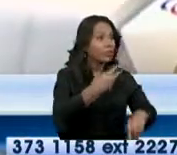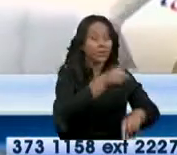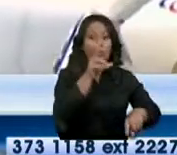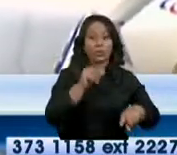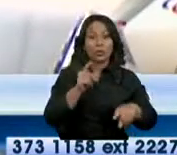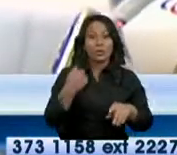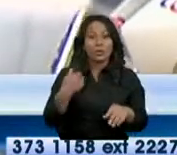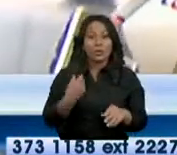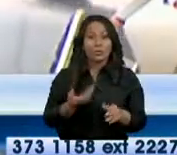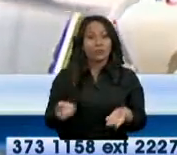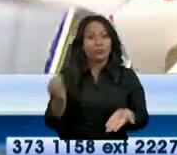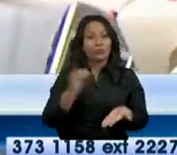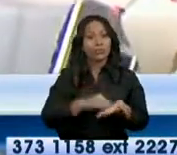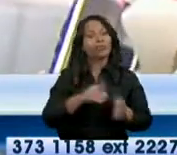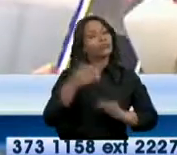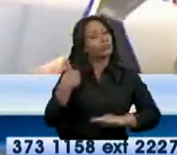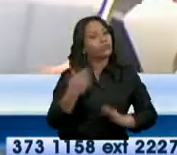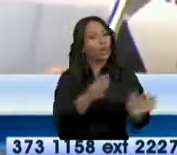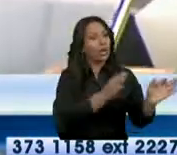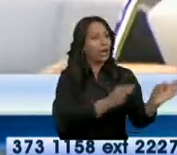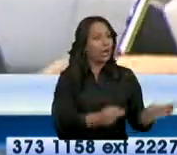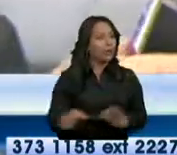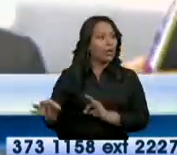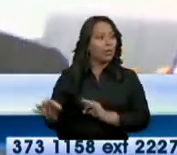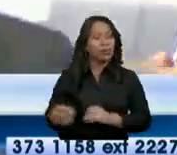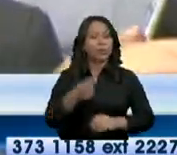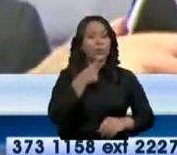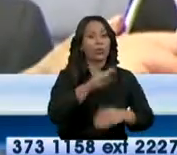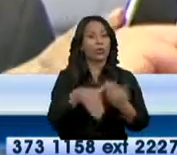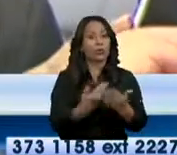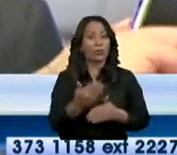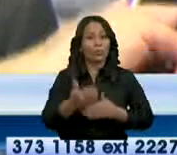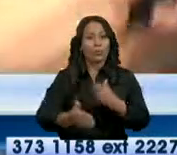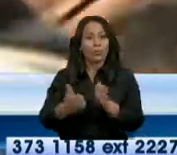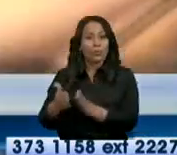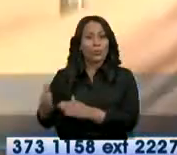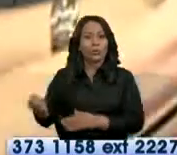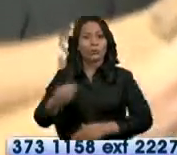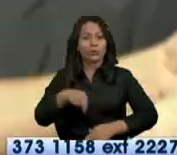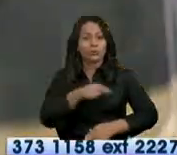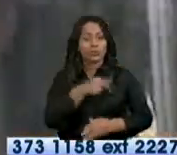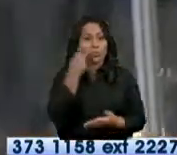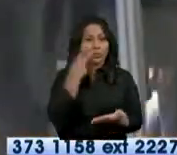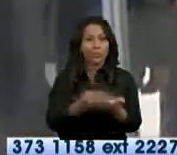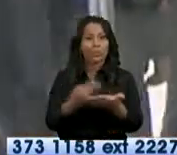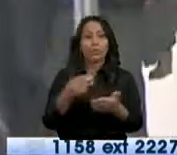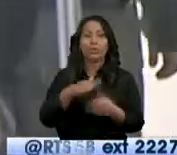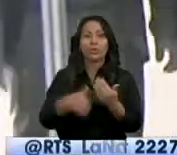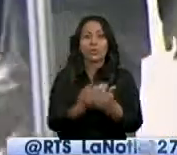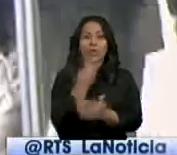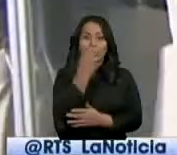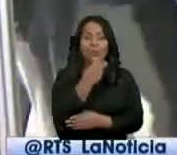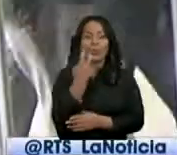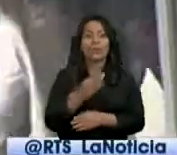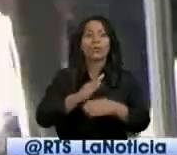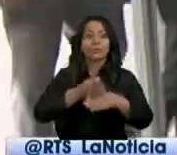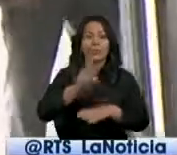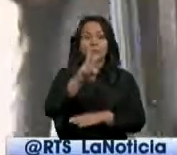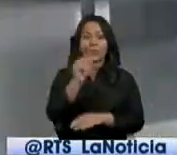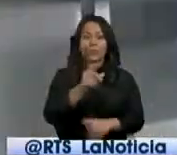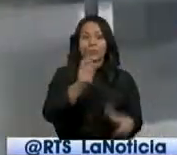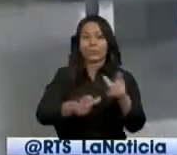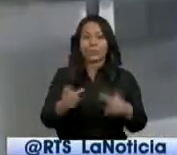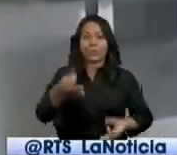una fuerza mayor, tendrá que ser destituido. Sin embargo, por el debido proceso, estamos evacuando las pruebas pertinentes. Agregó que otros 20 jueces que